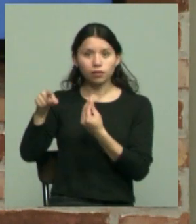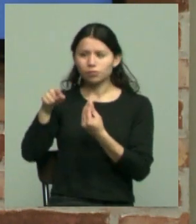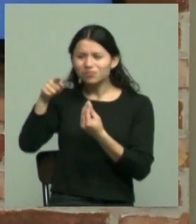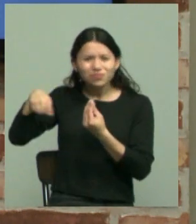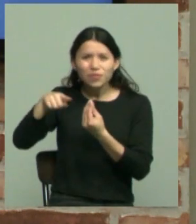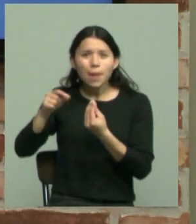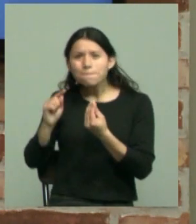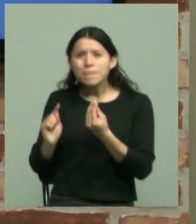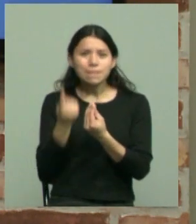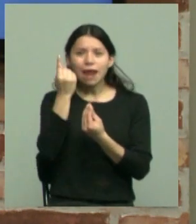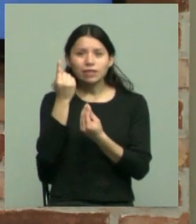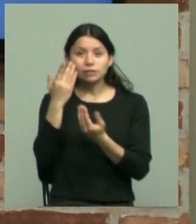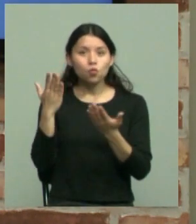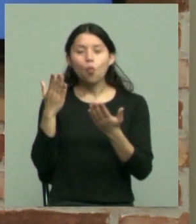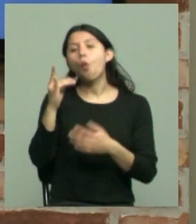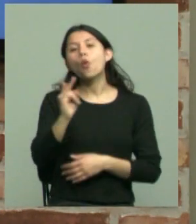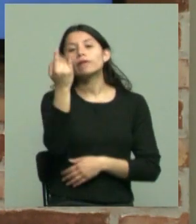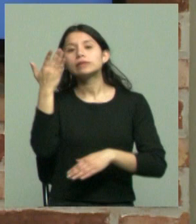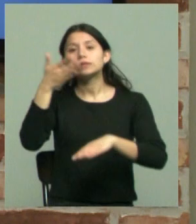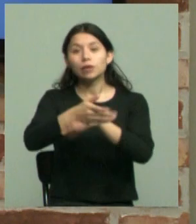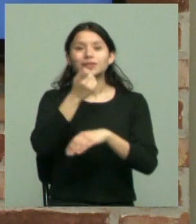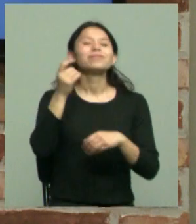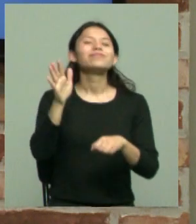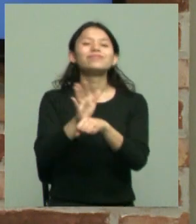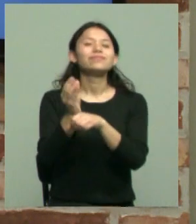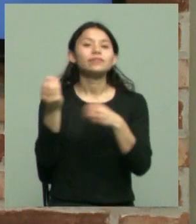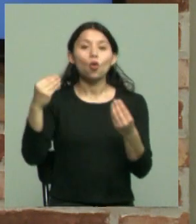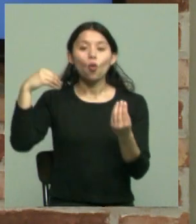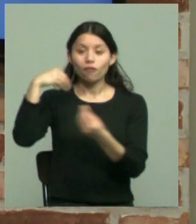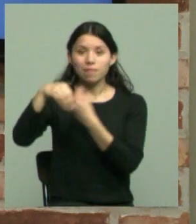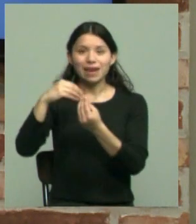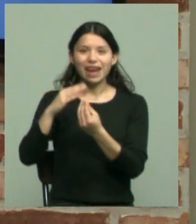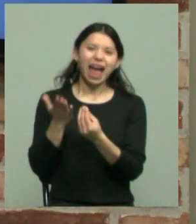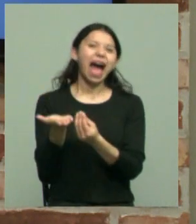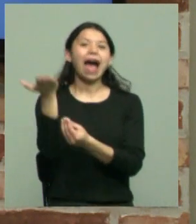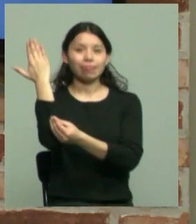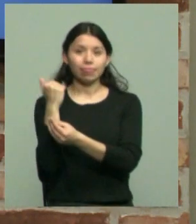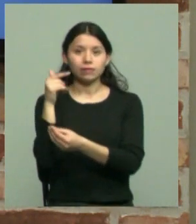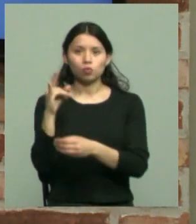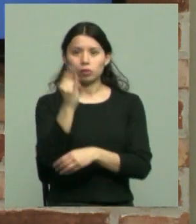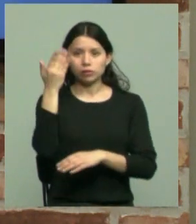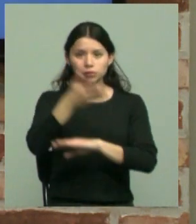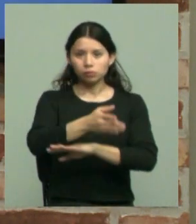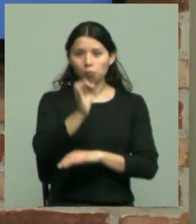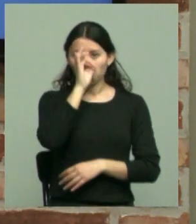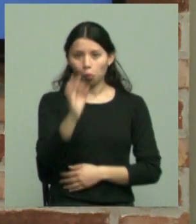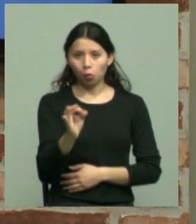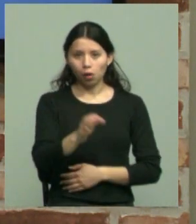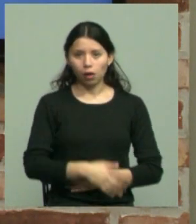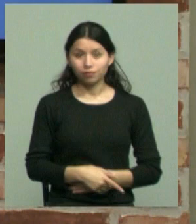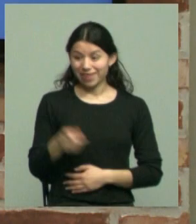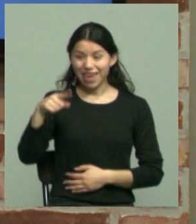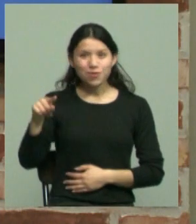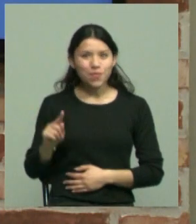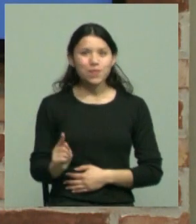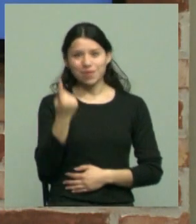habían cursado ninguna parte de sus familiares alguna carrera en la universidad. Pero otro dato también importante a tener en cuenta es